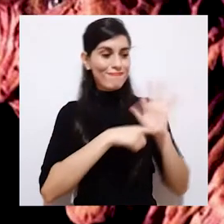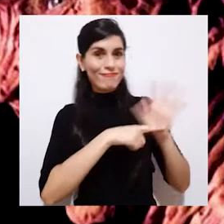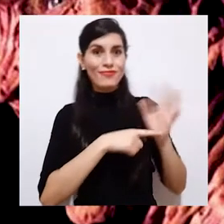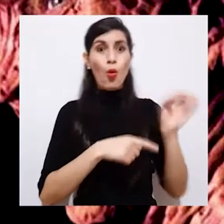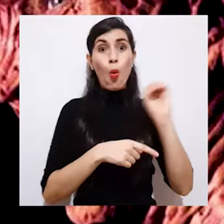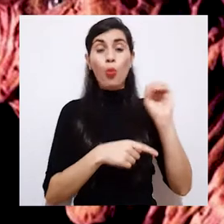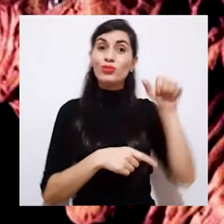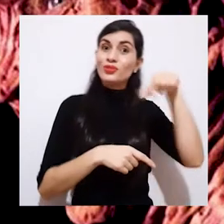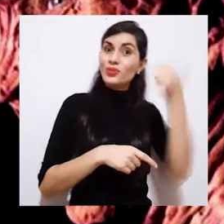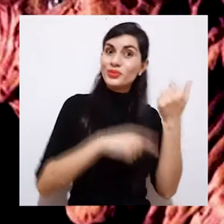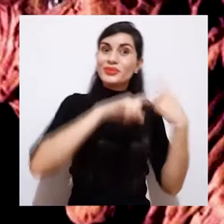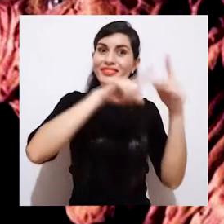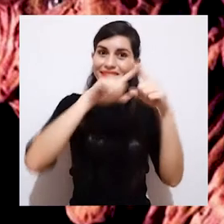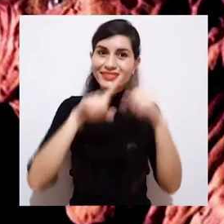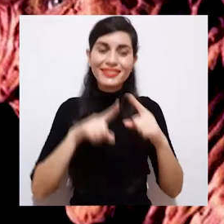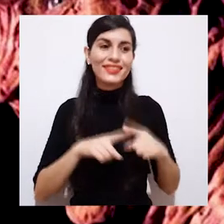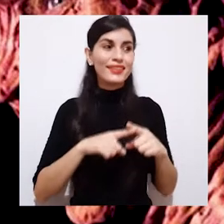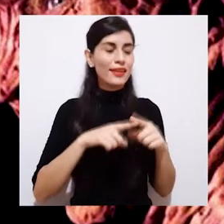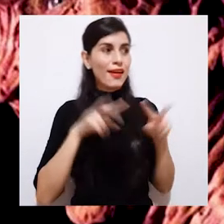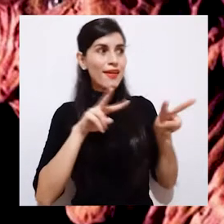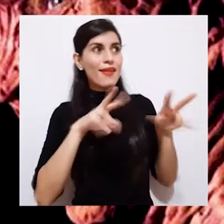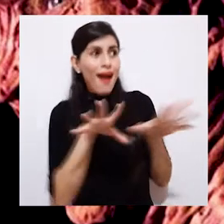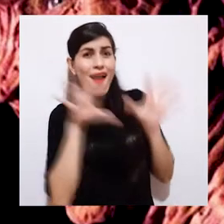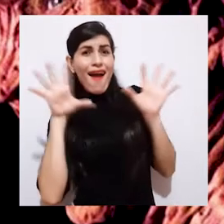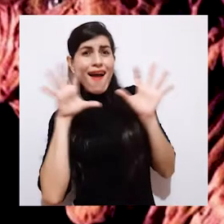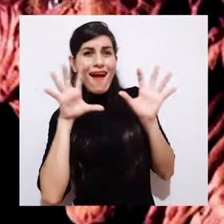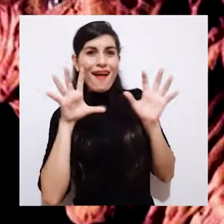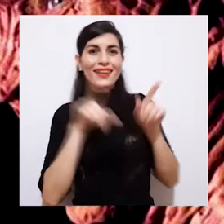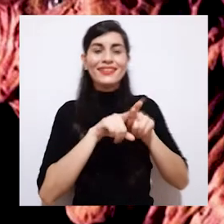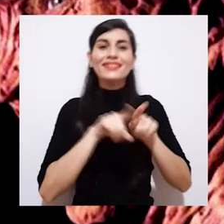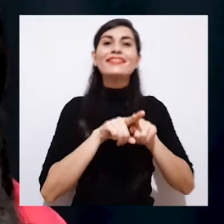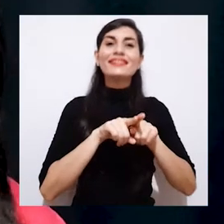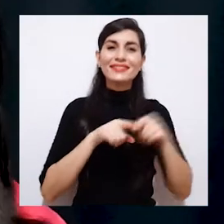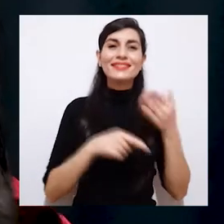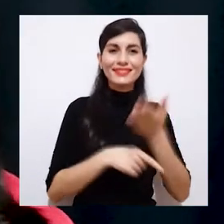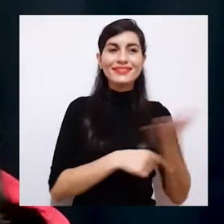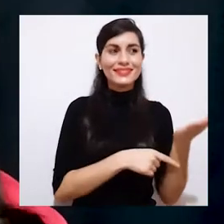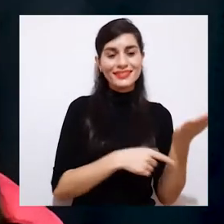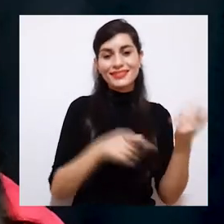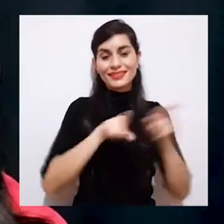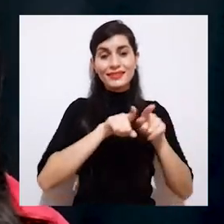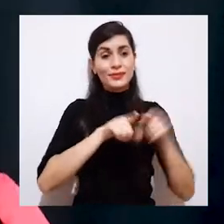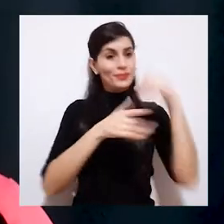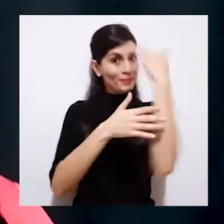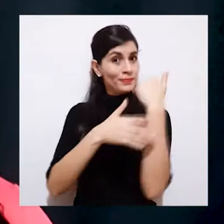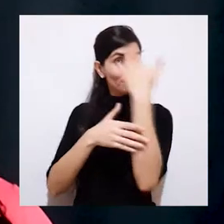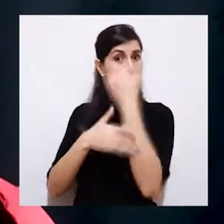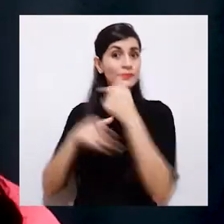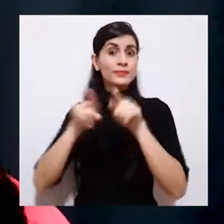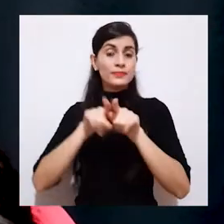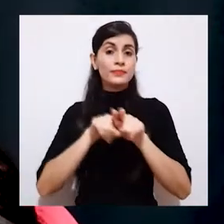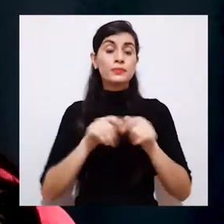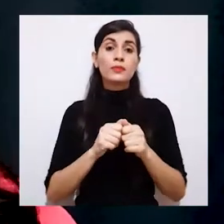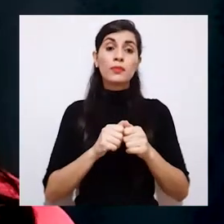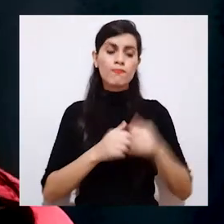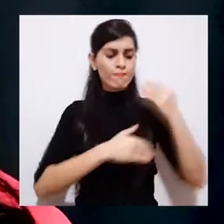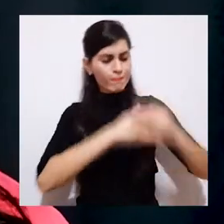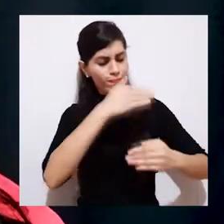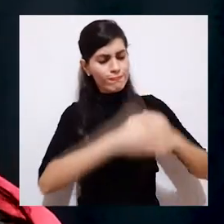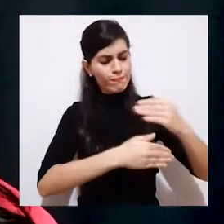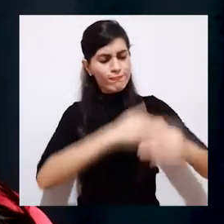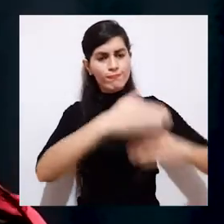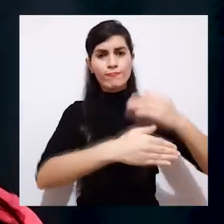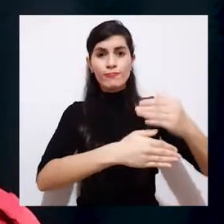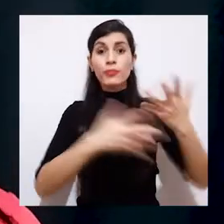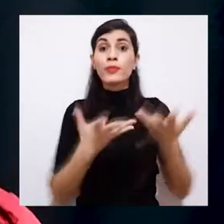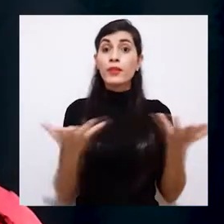Ser el Mago de Oz, que también se apoyaron bastante de lo que es el maquillaje de caracterización y de efecto especial. El gran avance de lo